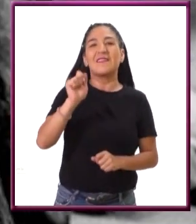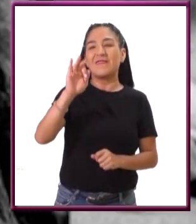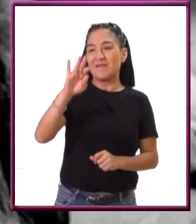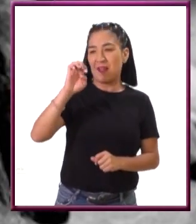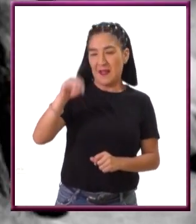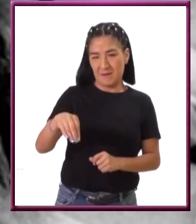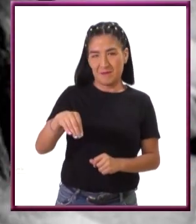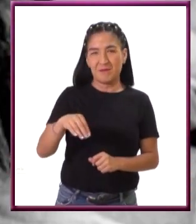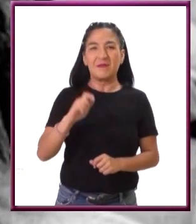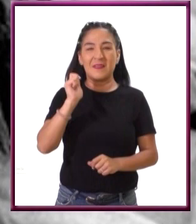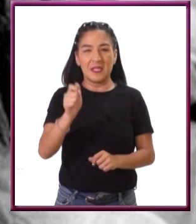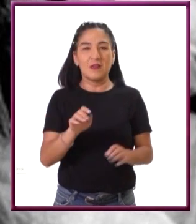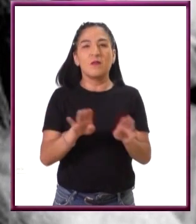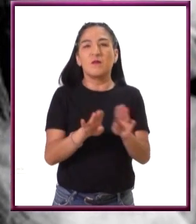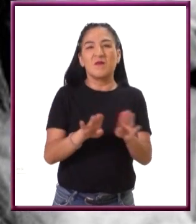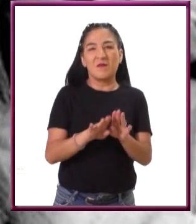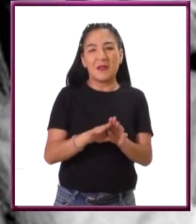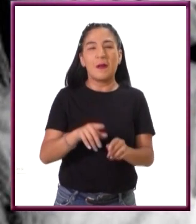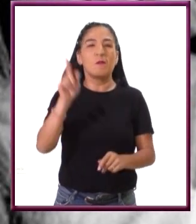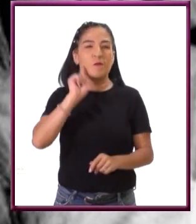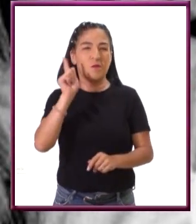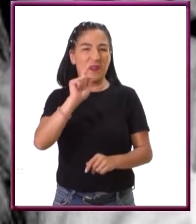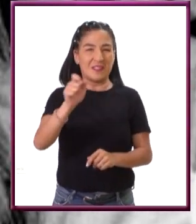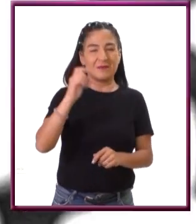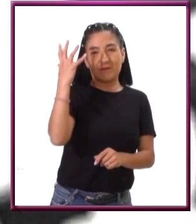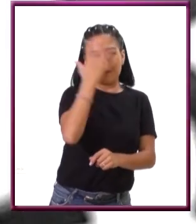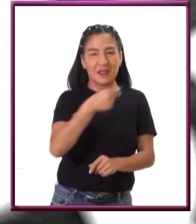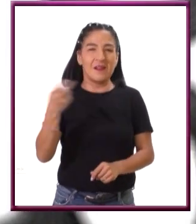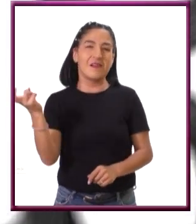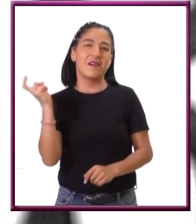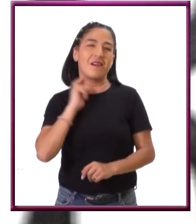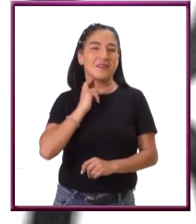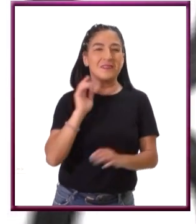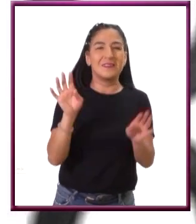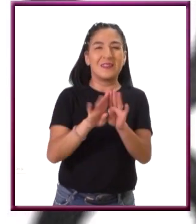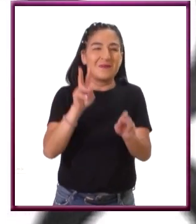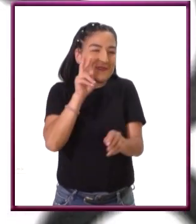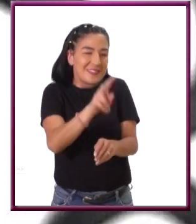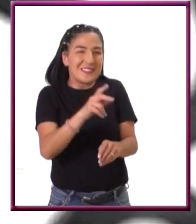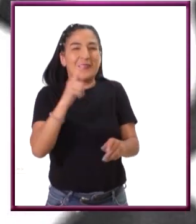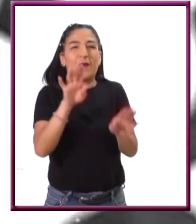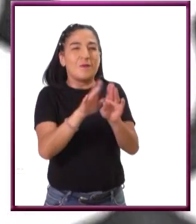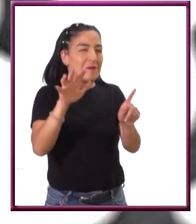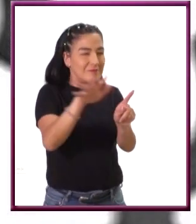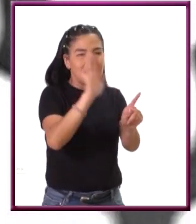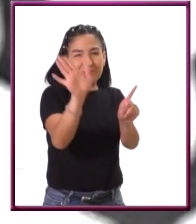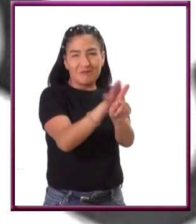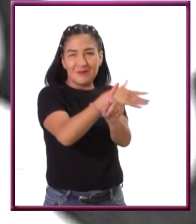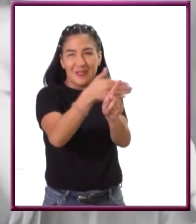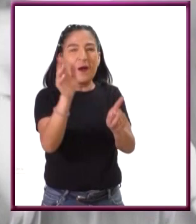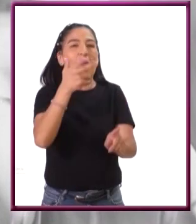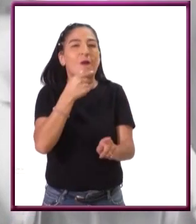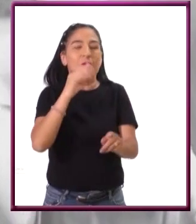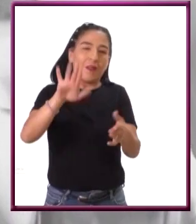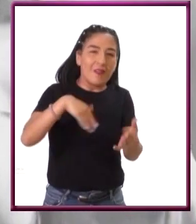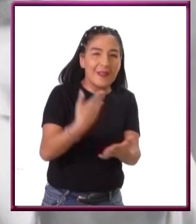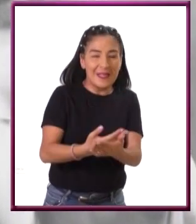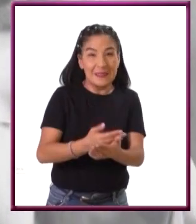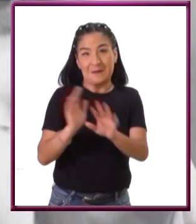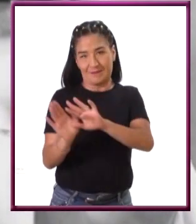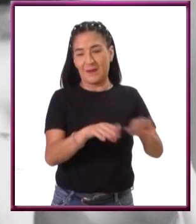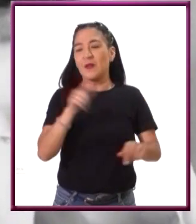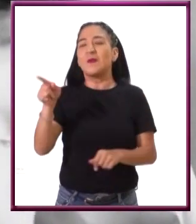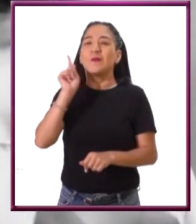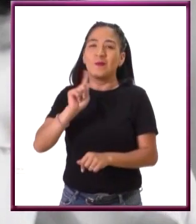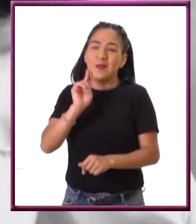femme fatale, mujer seductora, vampiresa, capaz de llevar a la ruina al hombre que se cruce en su camino, y la mujer